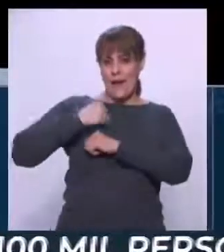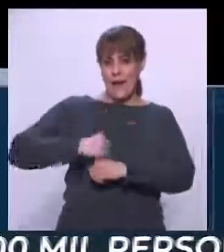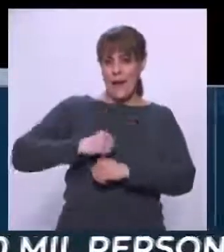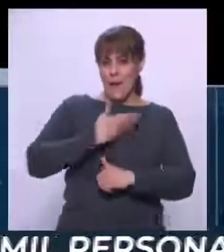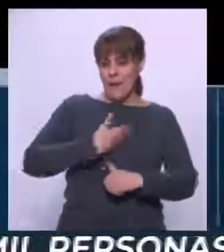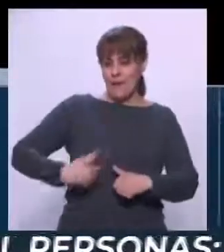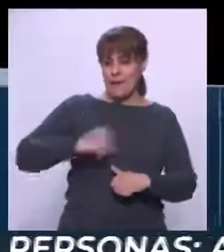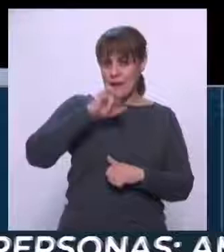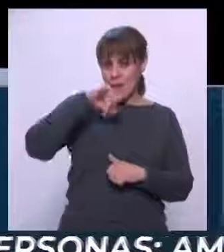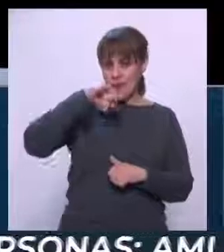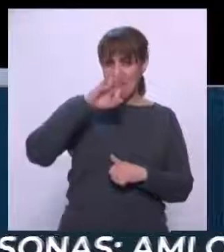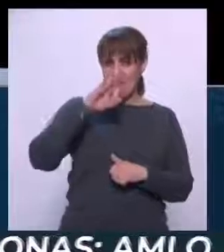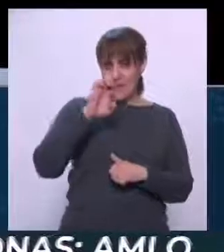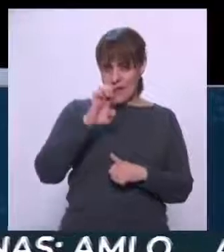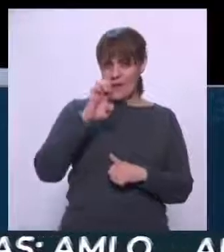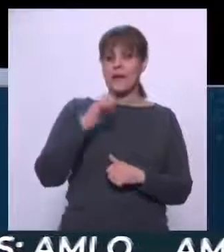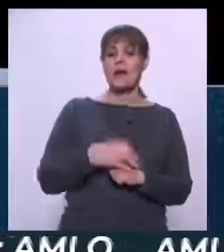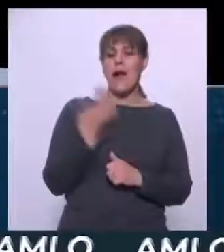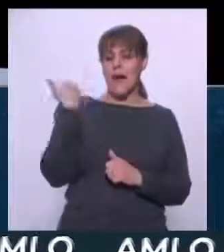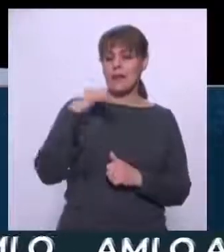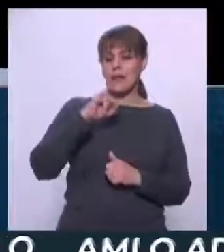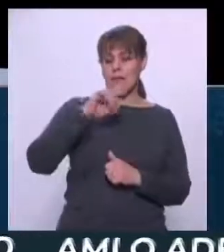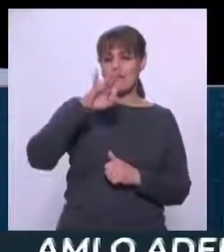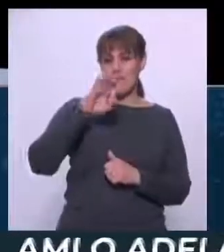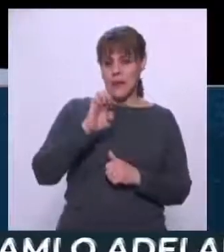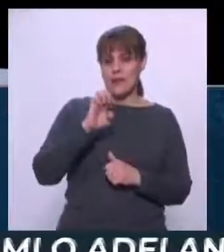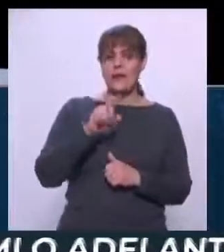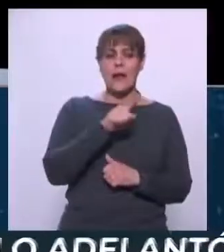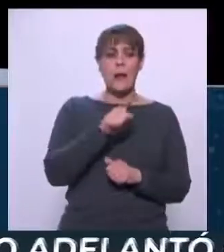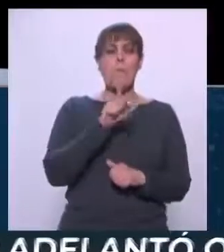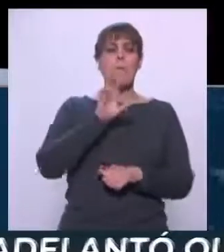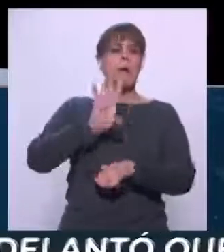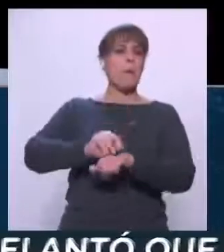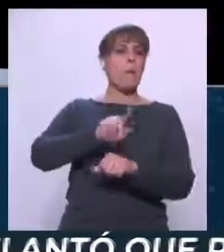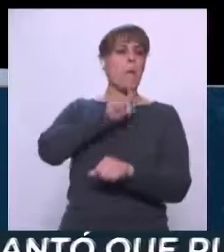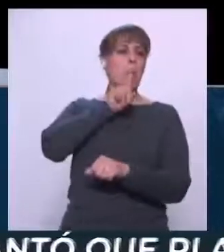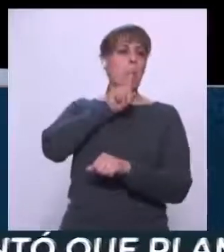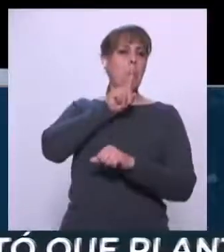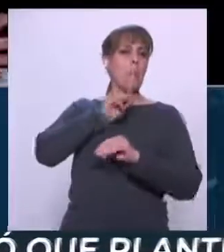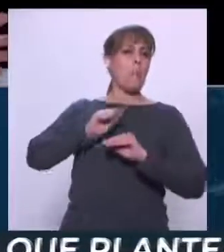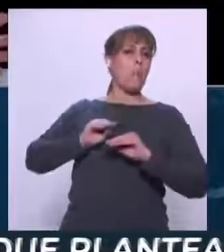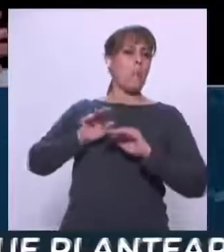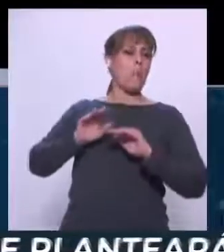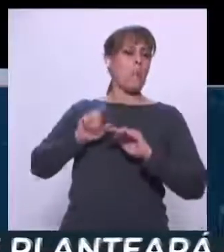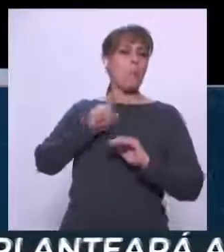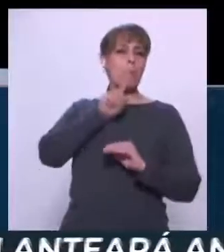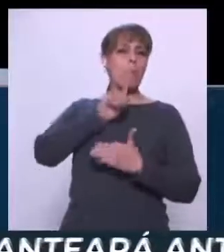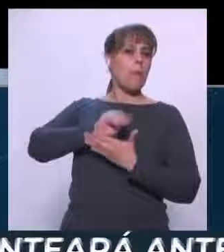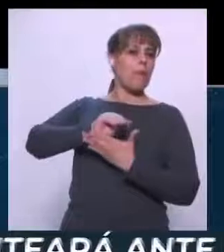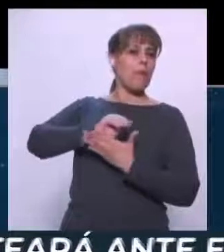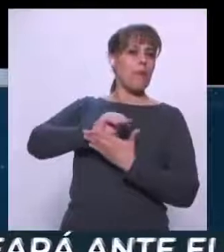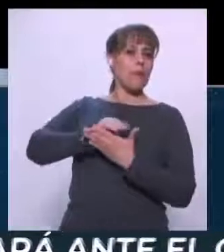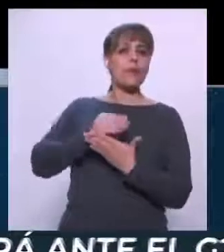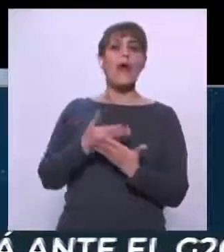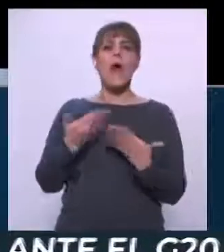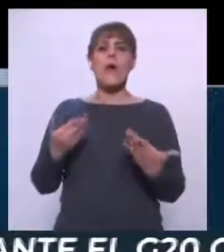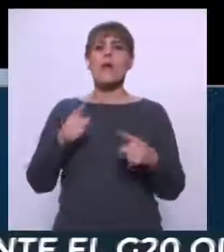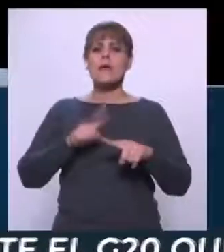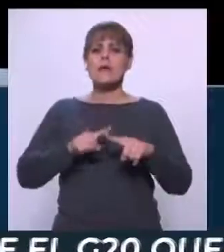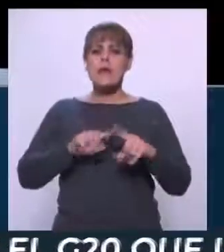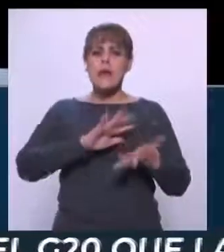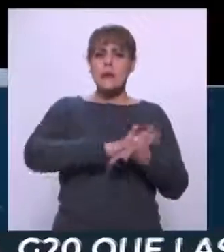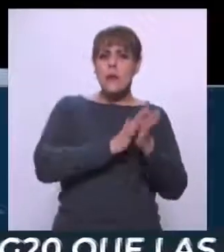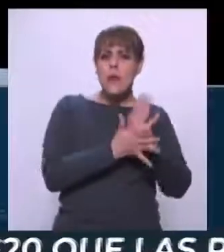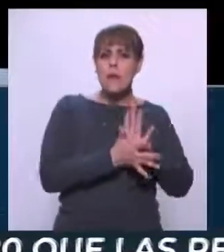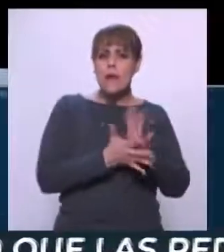lo permitió, lo dejó pasar. Y te queremos preguntar esta noche, Álvaro, pues ¿quién está relacionado con Luis Carlos